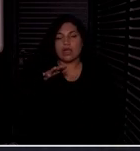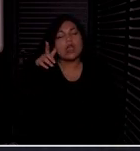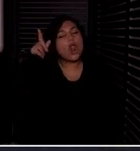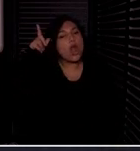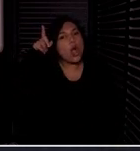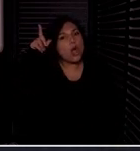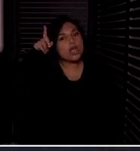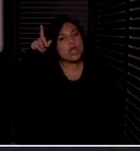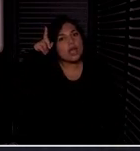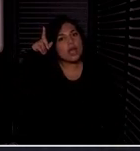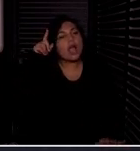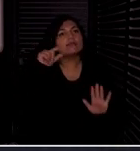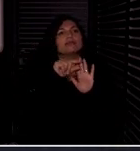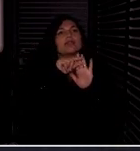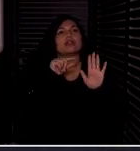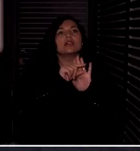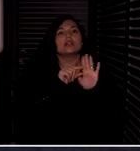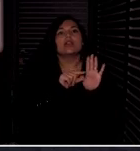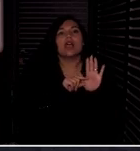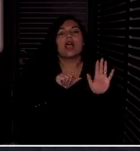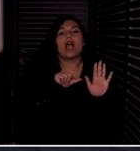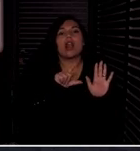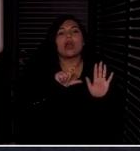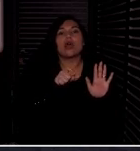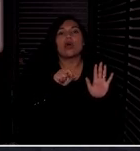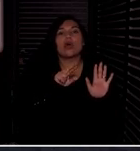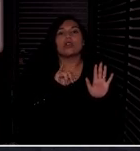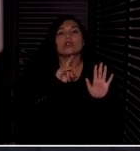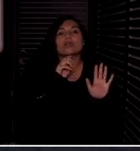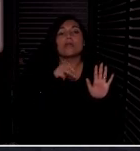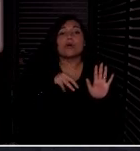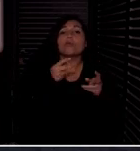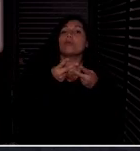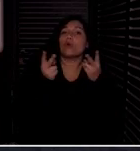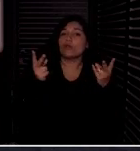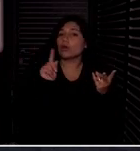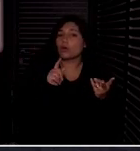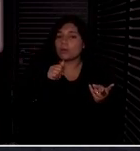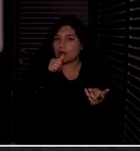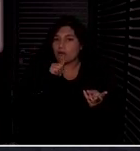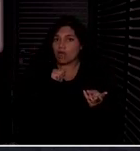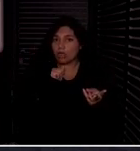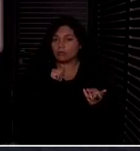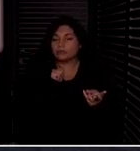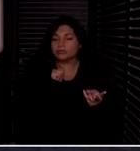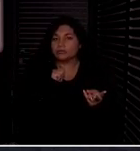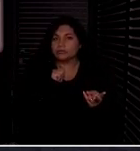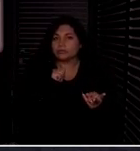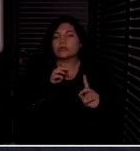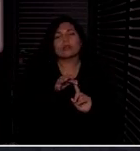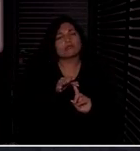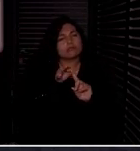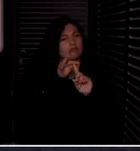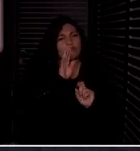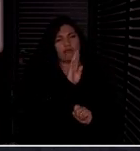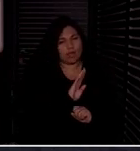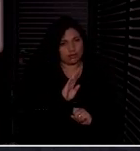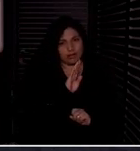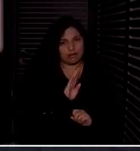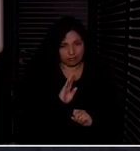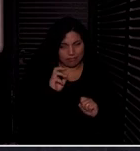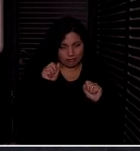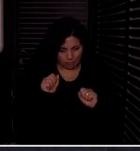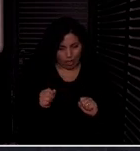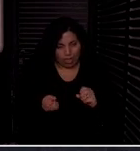algoritmo desde lo público, no desde lo privado? Por tanto, desterrar la siliconización es un principio básico para el nuevo escenario